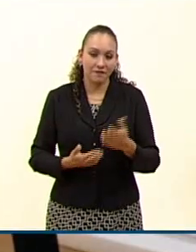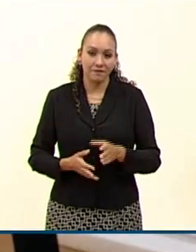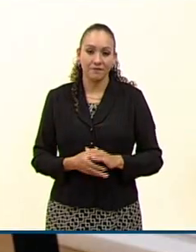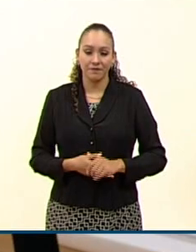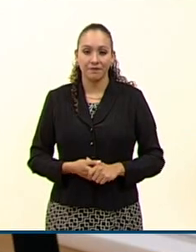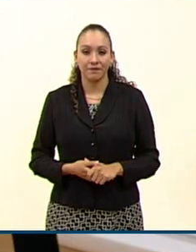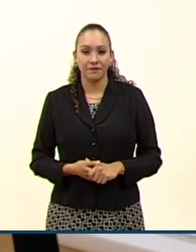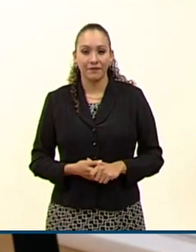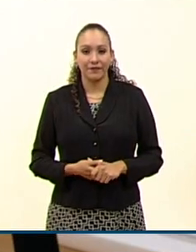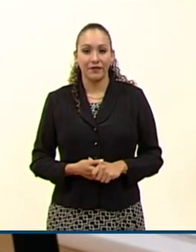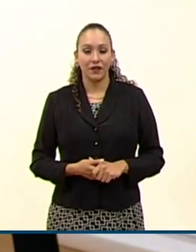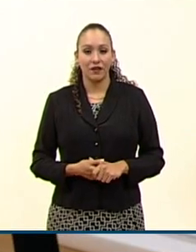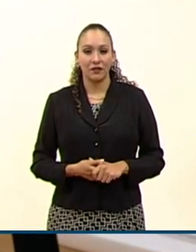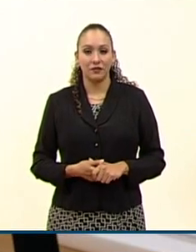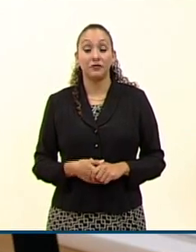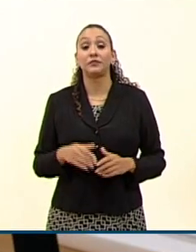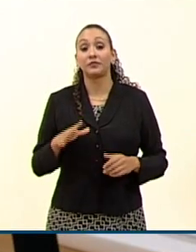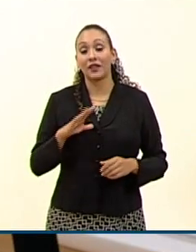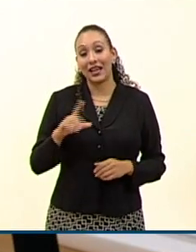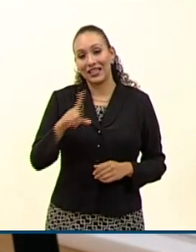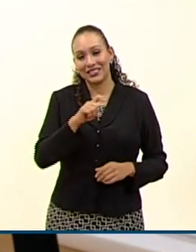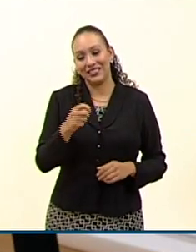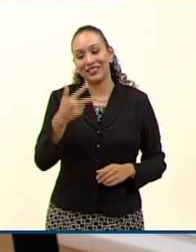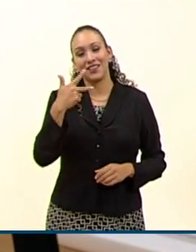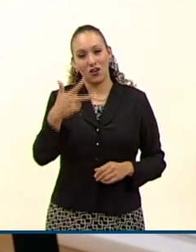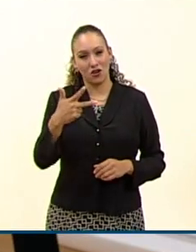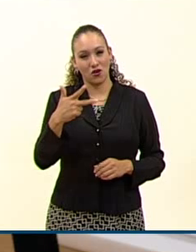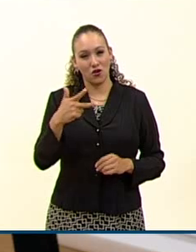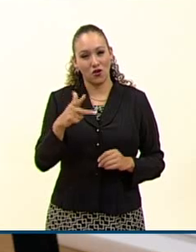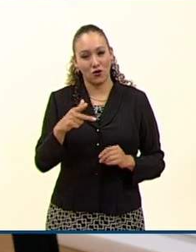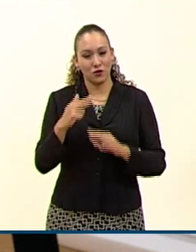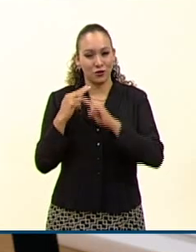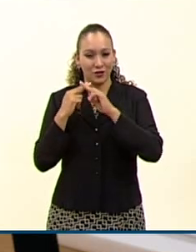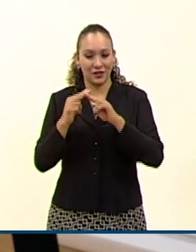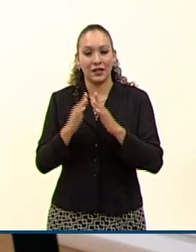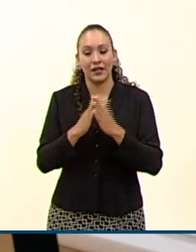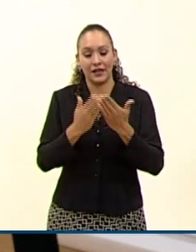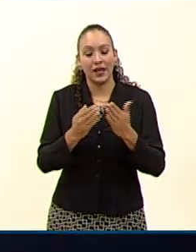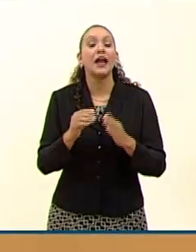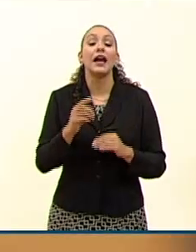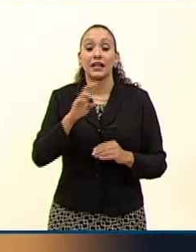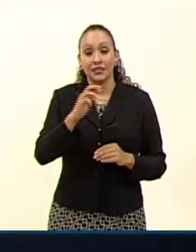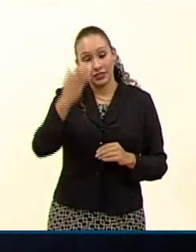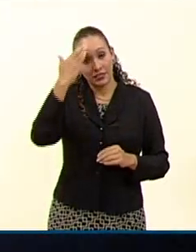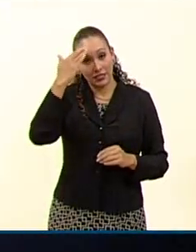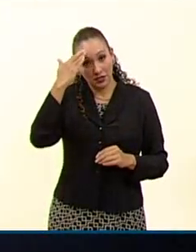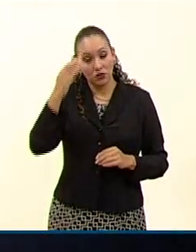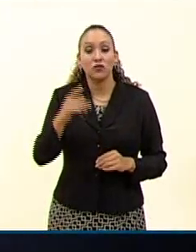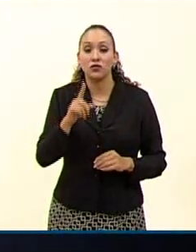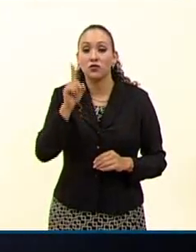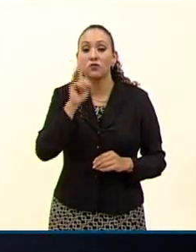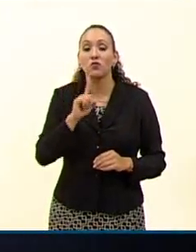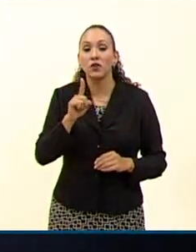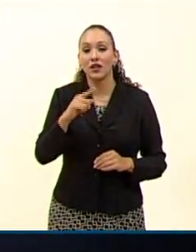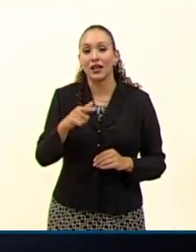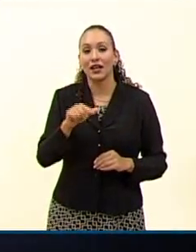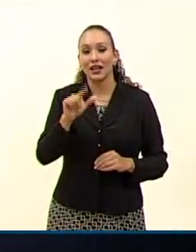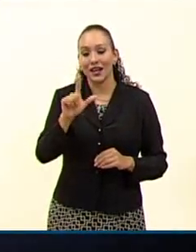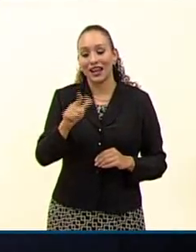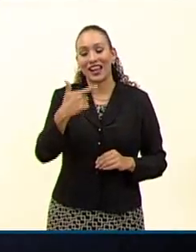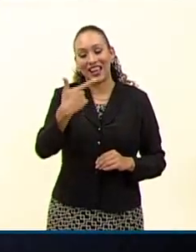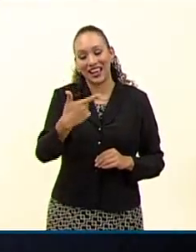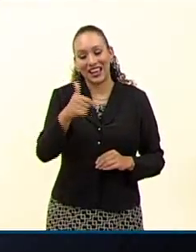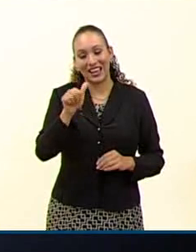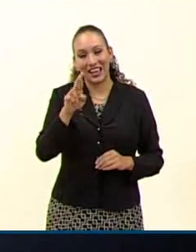Y en el marco de la 108 edición de los premios Pulitzer, se reconoció a la escritora mexicana Cristina Rivera Garza en la categoría